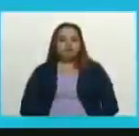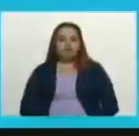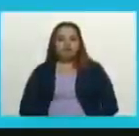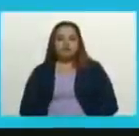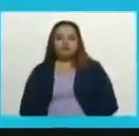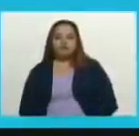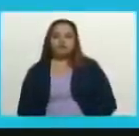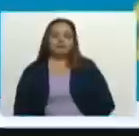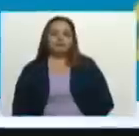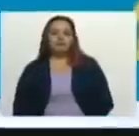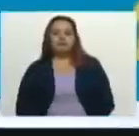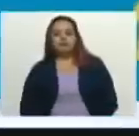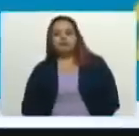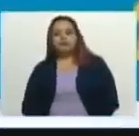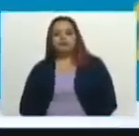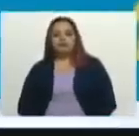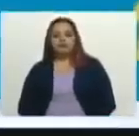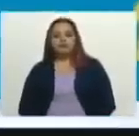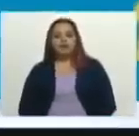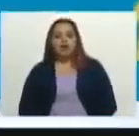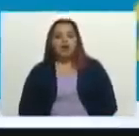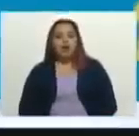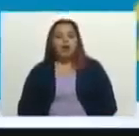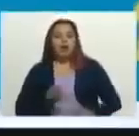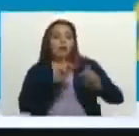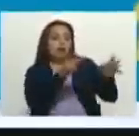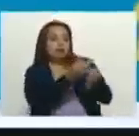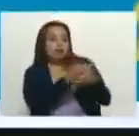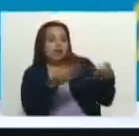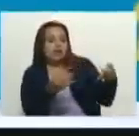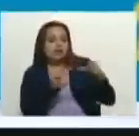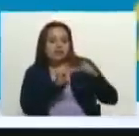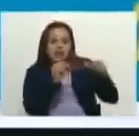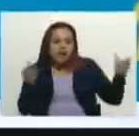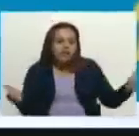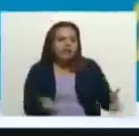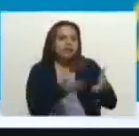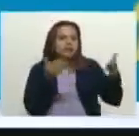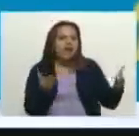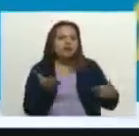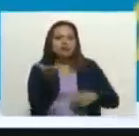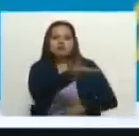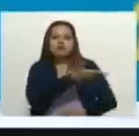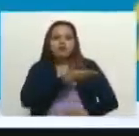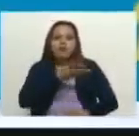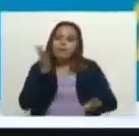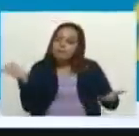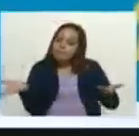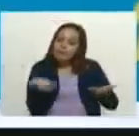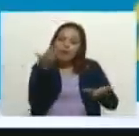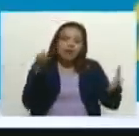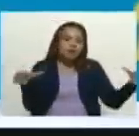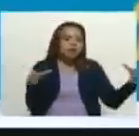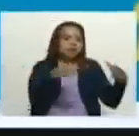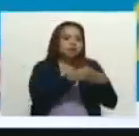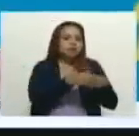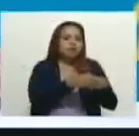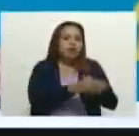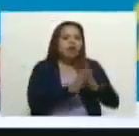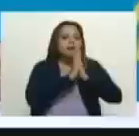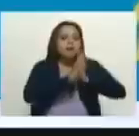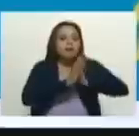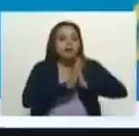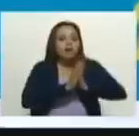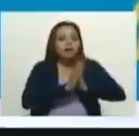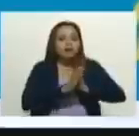Bueno, excelente. Seguir avanzando, Natalia, Elizabeth, claro. Karina, vayan a reunirse. Me envías